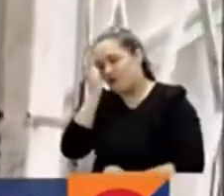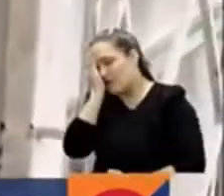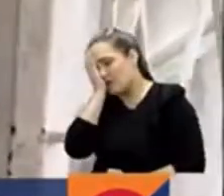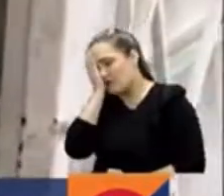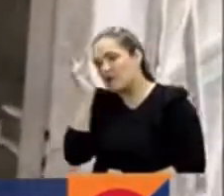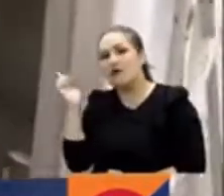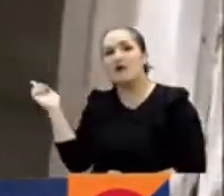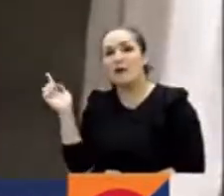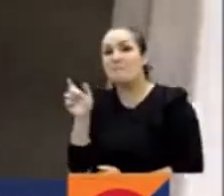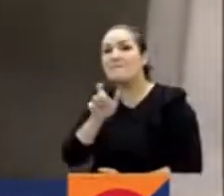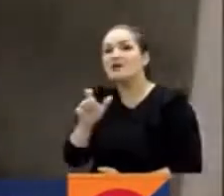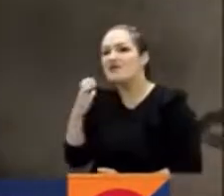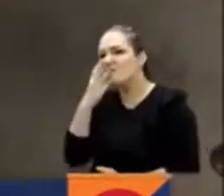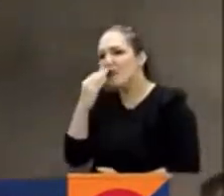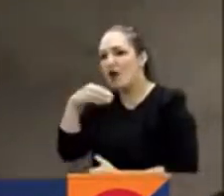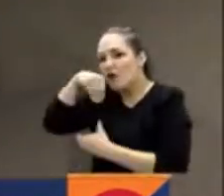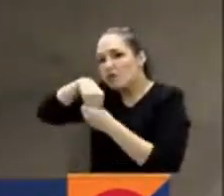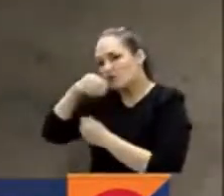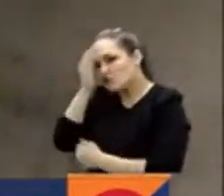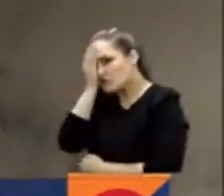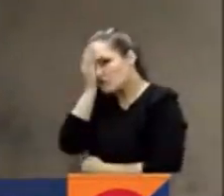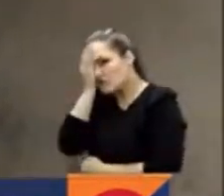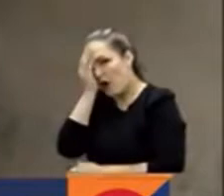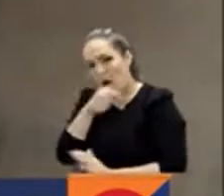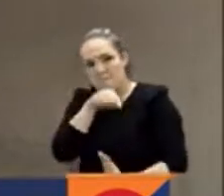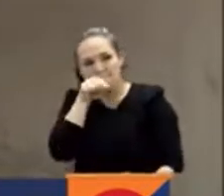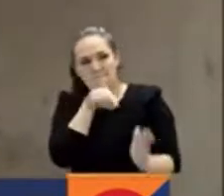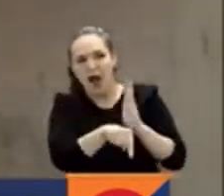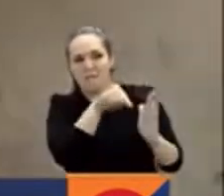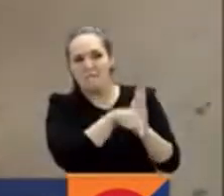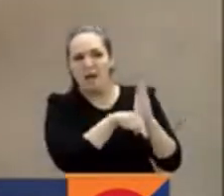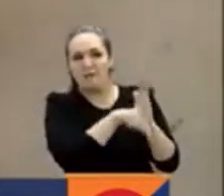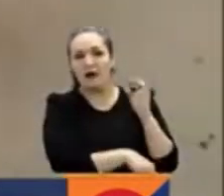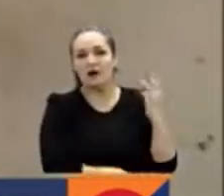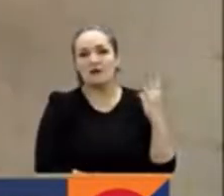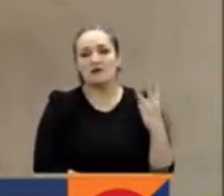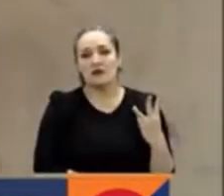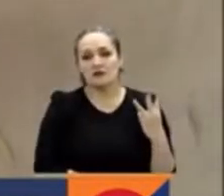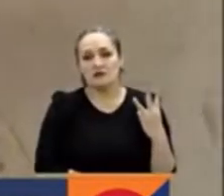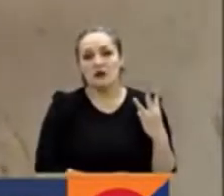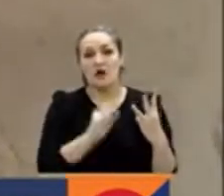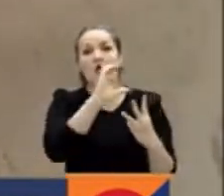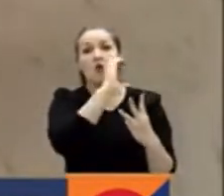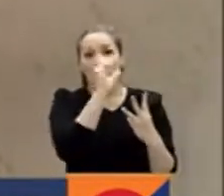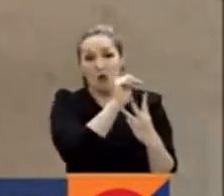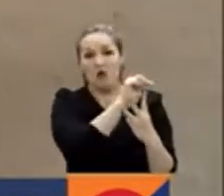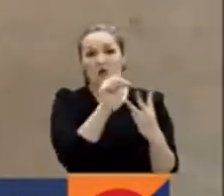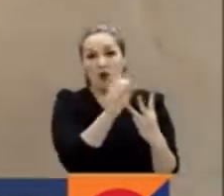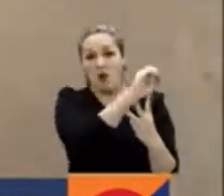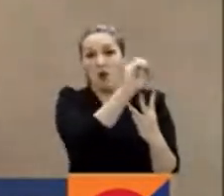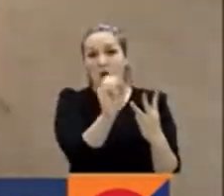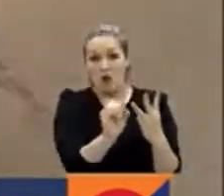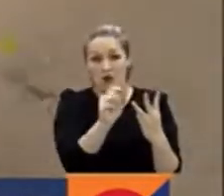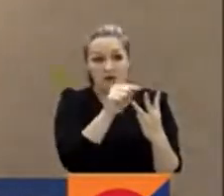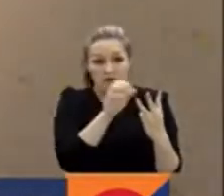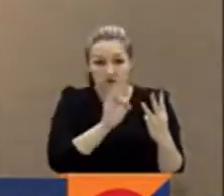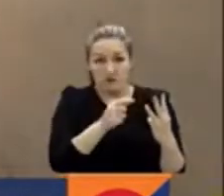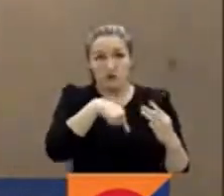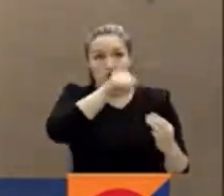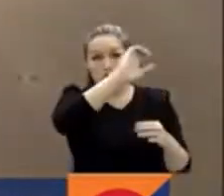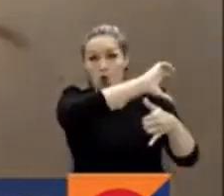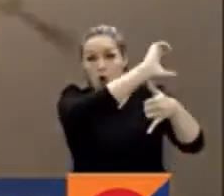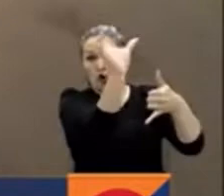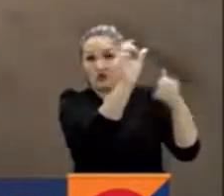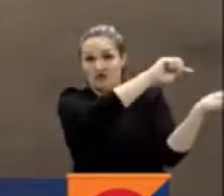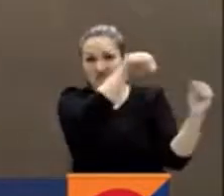presuntos asesinos de estas 3 personas colombianos procedentes de la costa. en este lugar, y luego de que las autoridades comenzaron a hacer